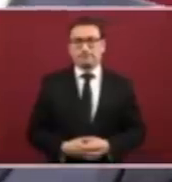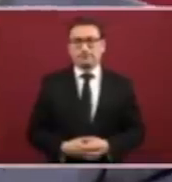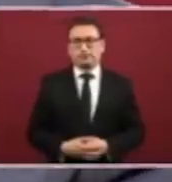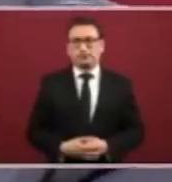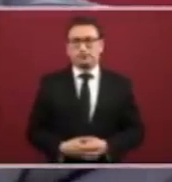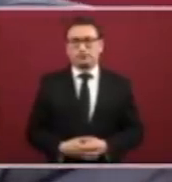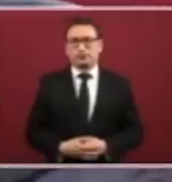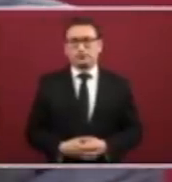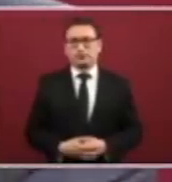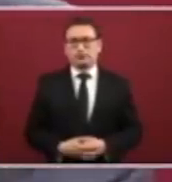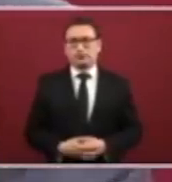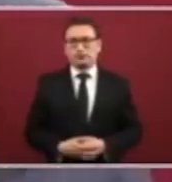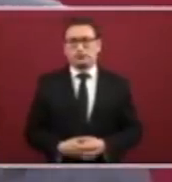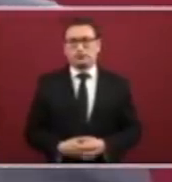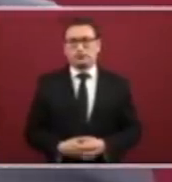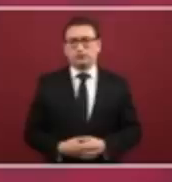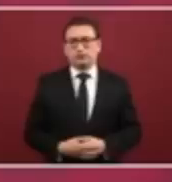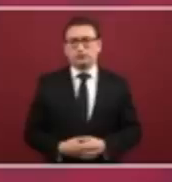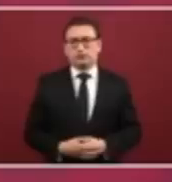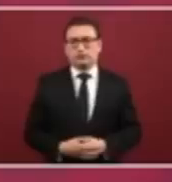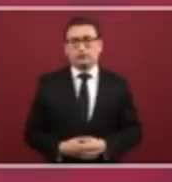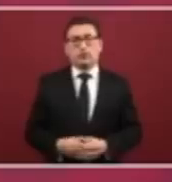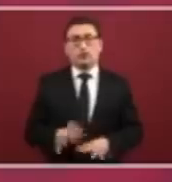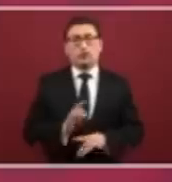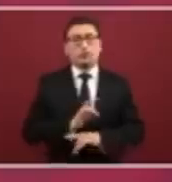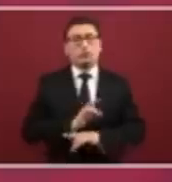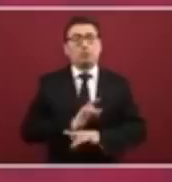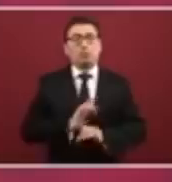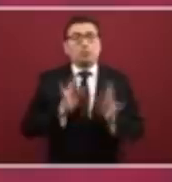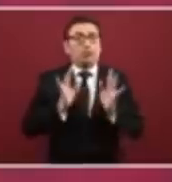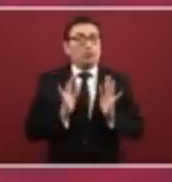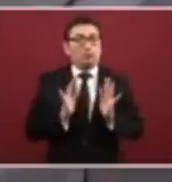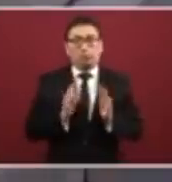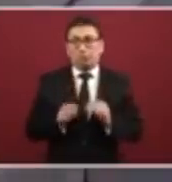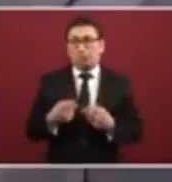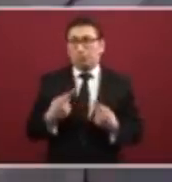surgido esto por la casualidad?